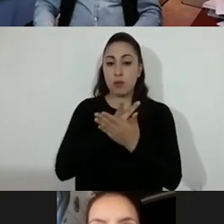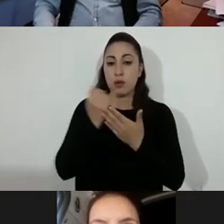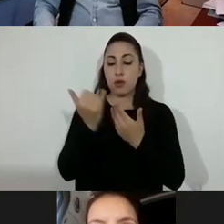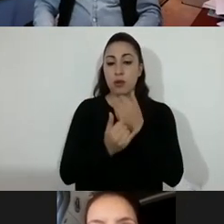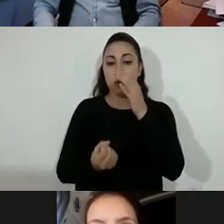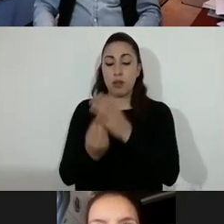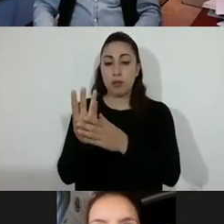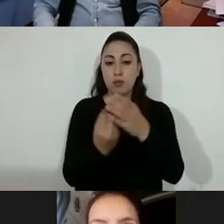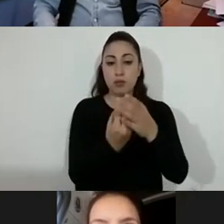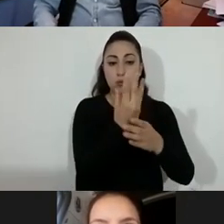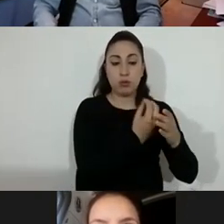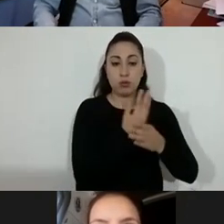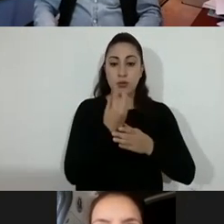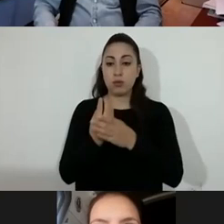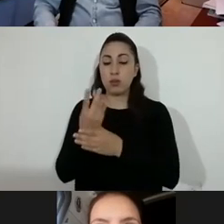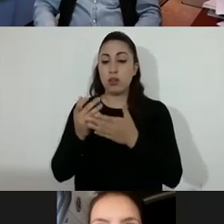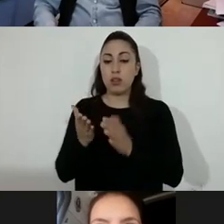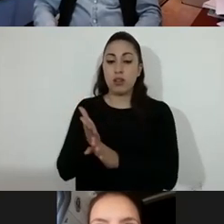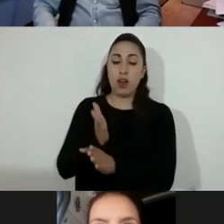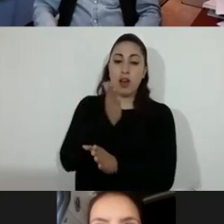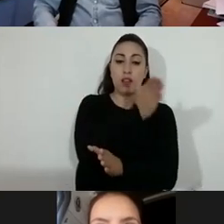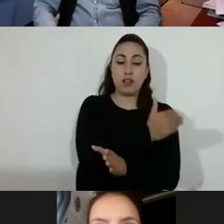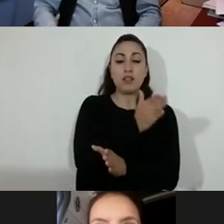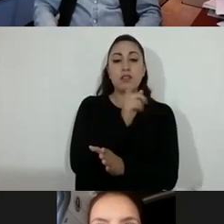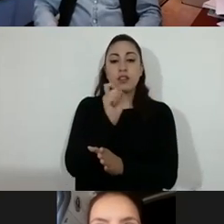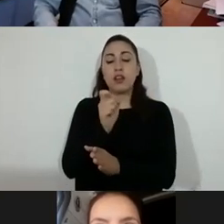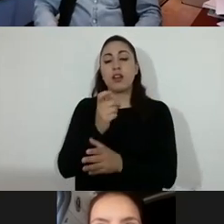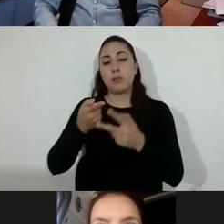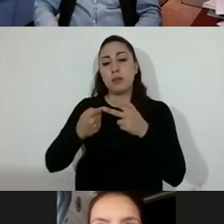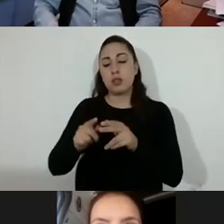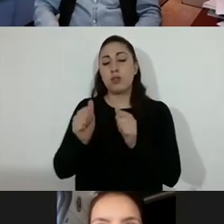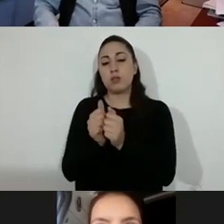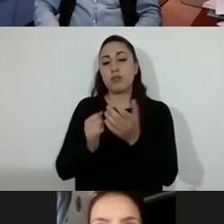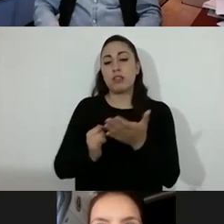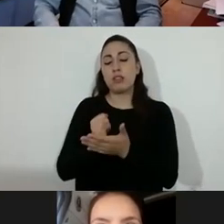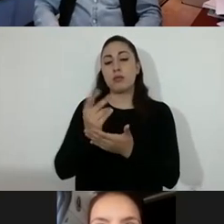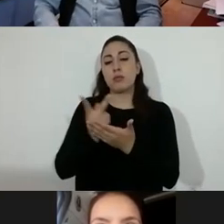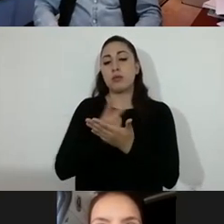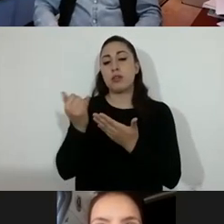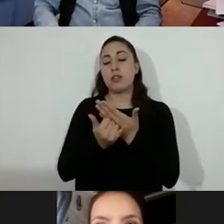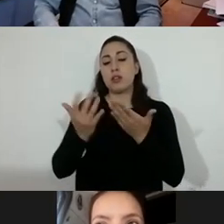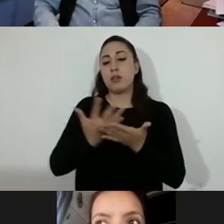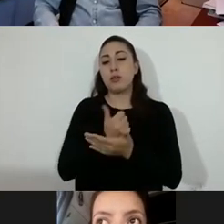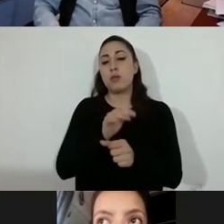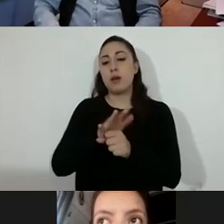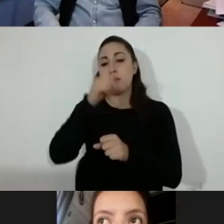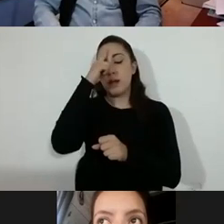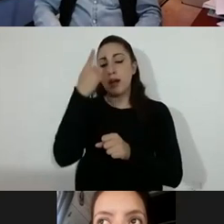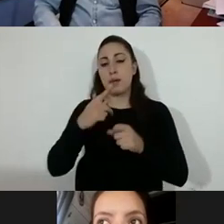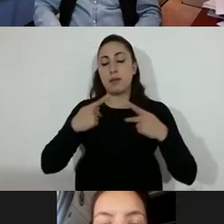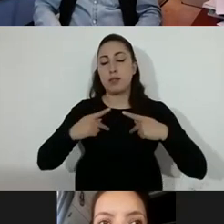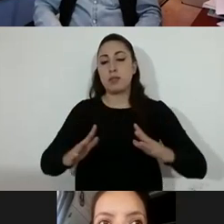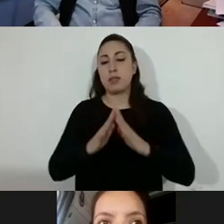territorial de manera previa o paralela a la celebración de las jornadas selectivas señaladas en la Ley de Participación Ciudadana